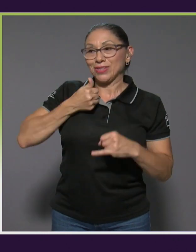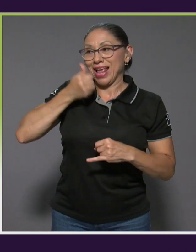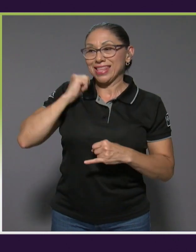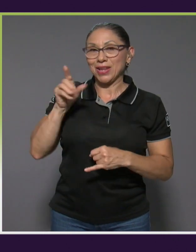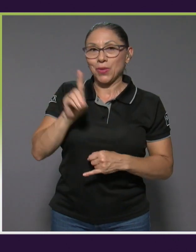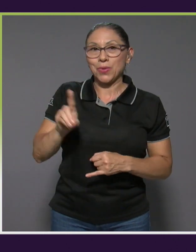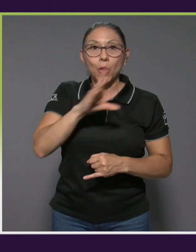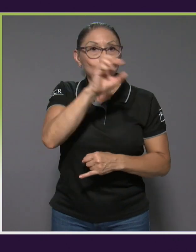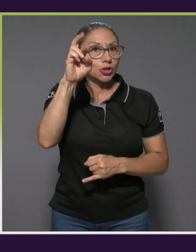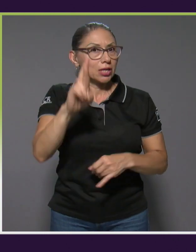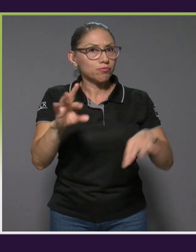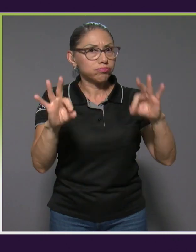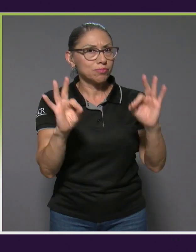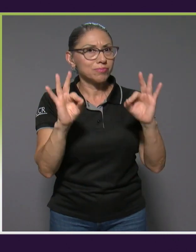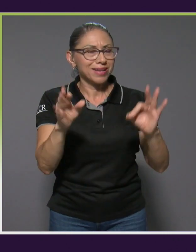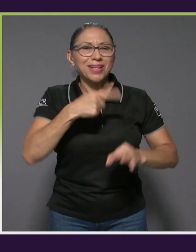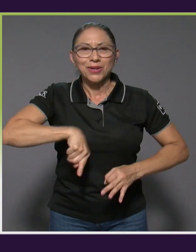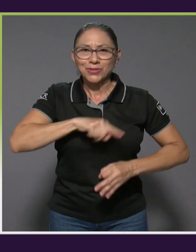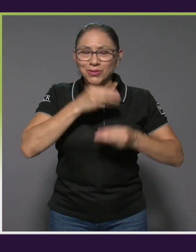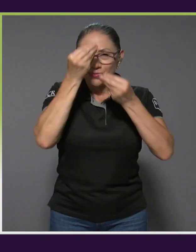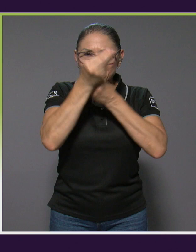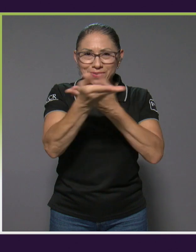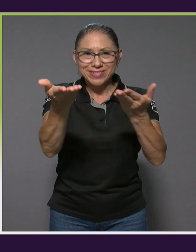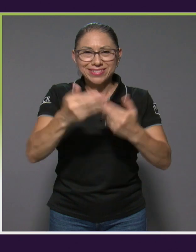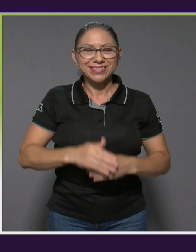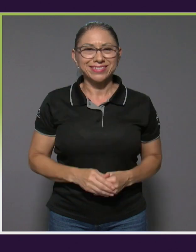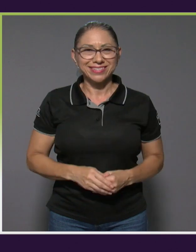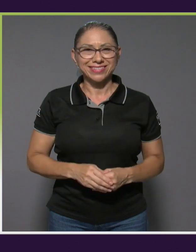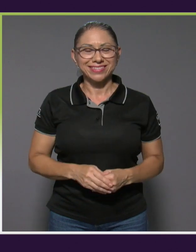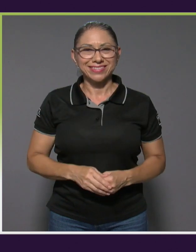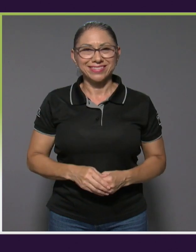bien y le contamos más detalles en la siguiente nota.